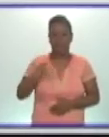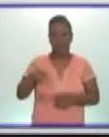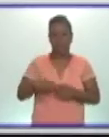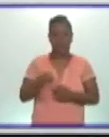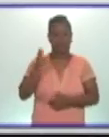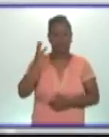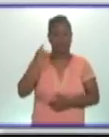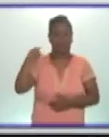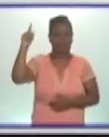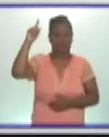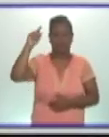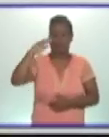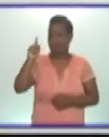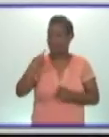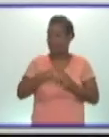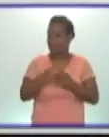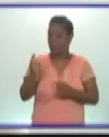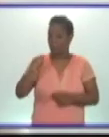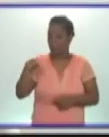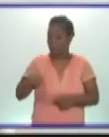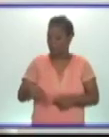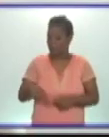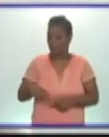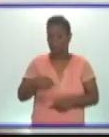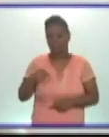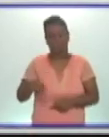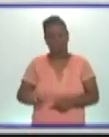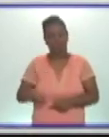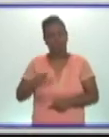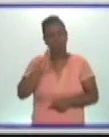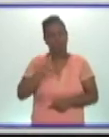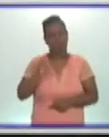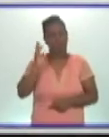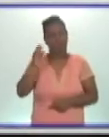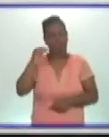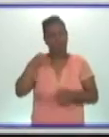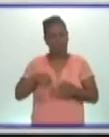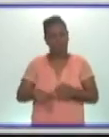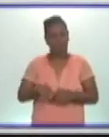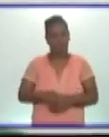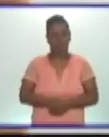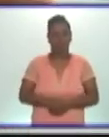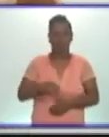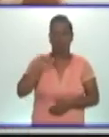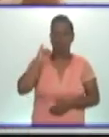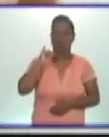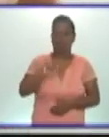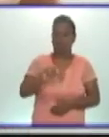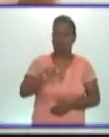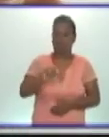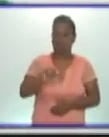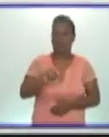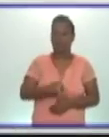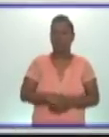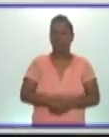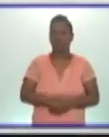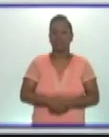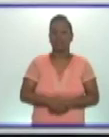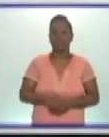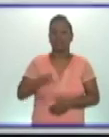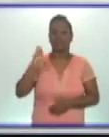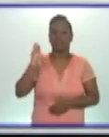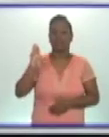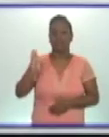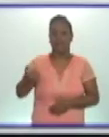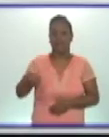en el numerador. Entonces la escribimos igual. B al cubo. Seguimos. Ahora tomamos el tercer término del polinomio